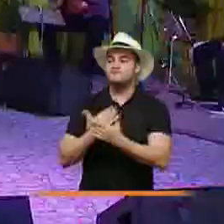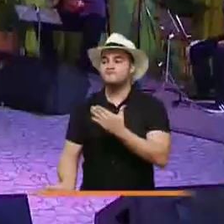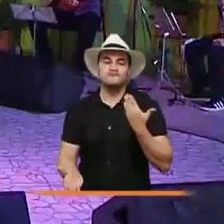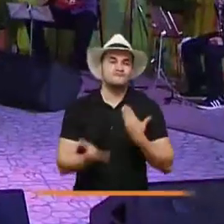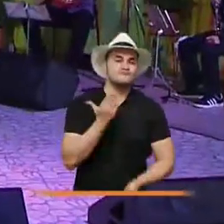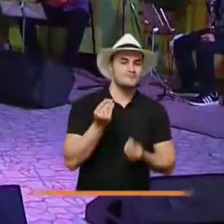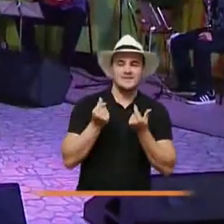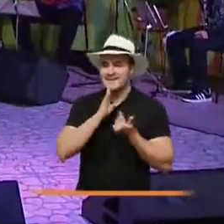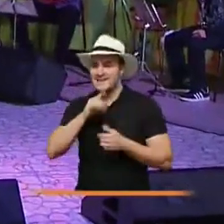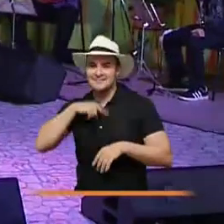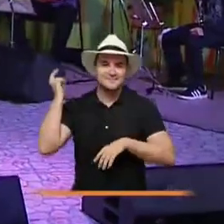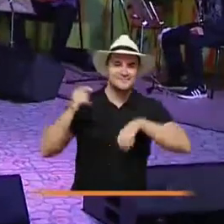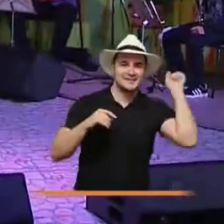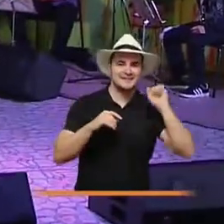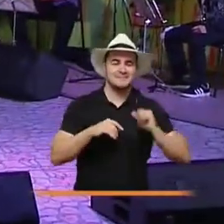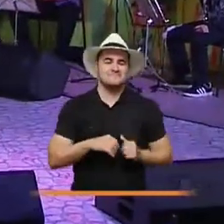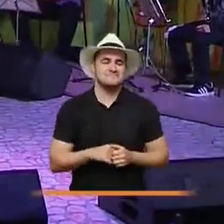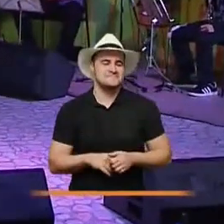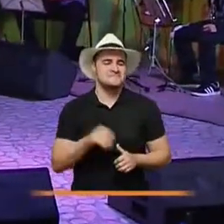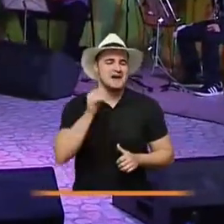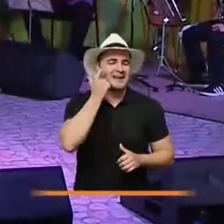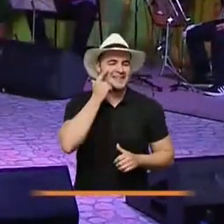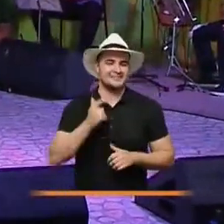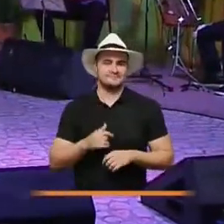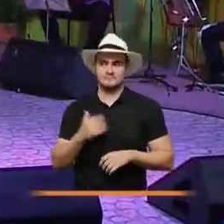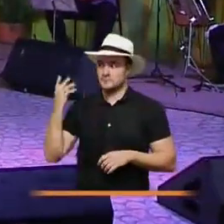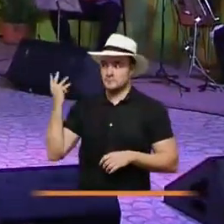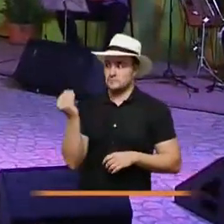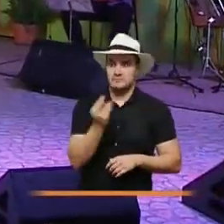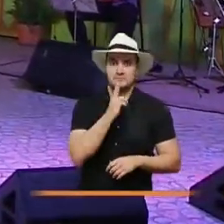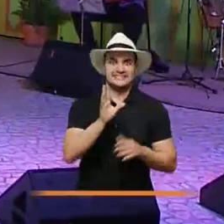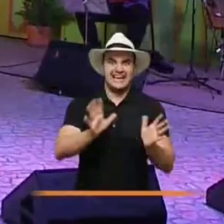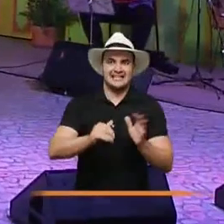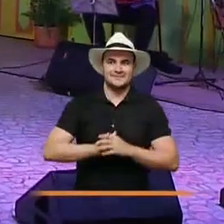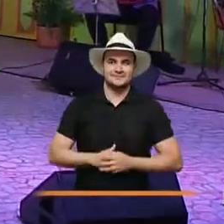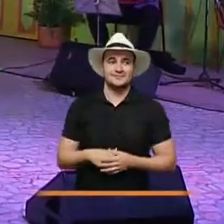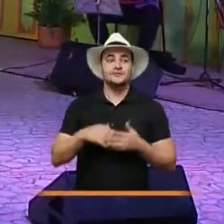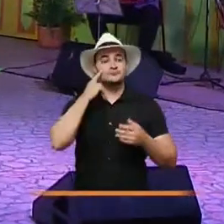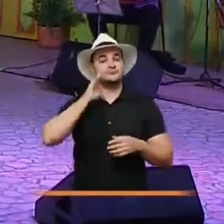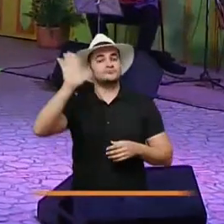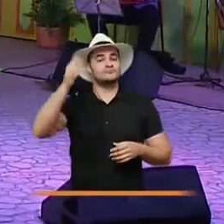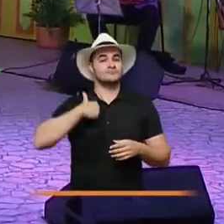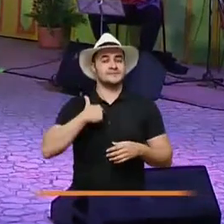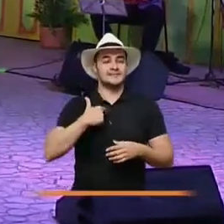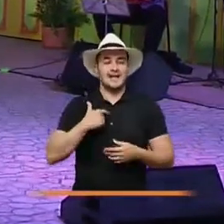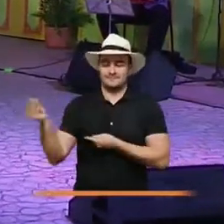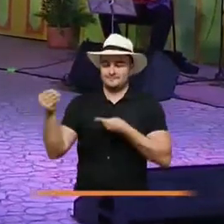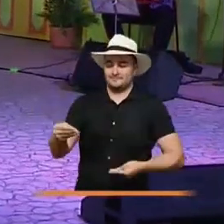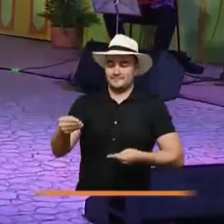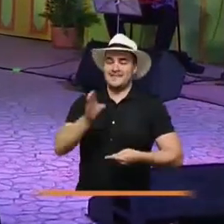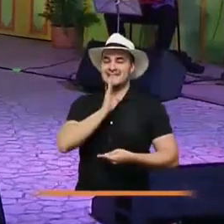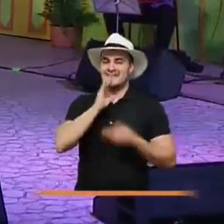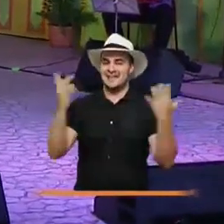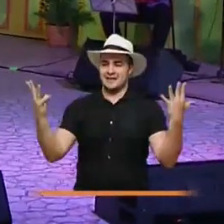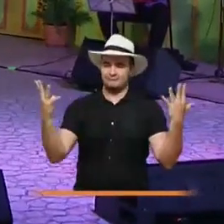favorito por aquí viene o vídeo desde el jardín con el veredicto acto vídeo y aquí estoy daniela y tengo el veredicto del jurado